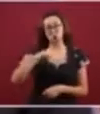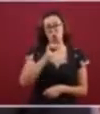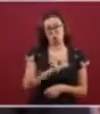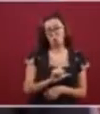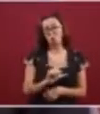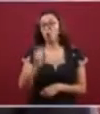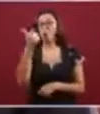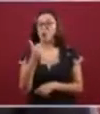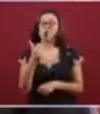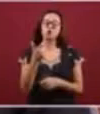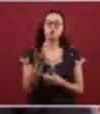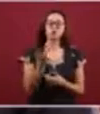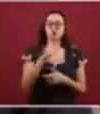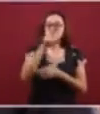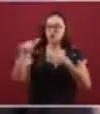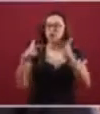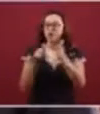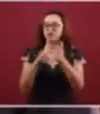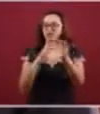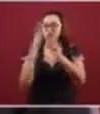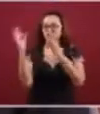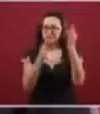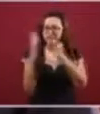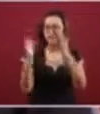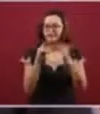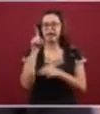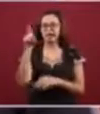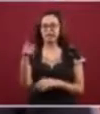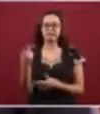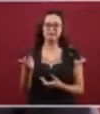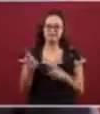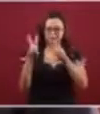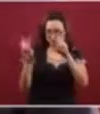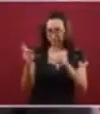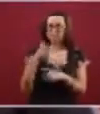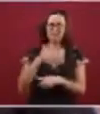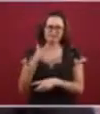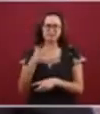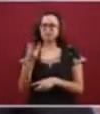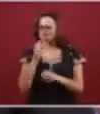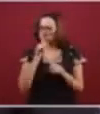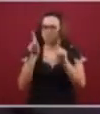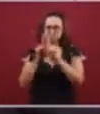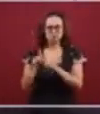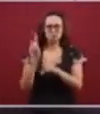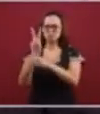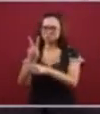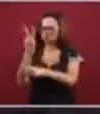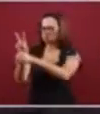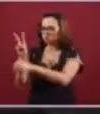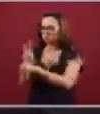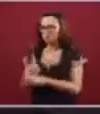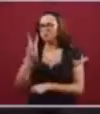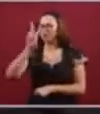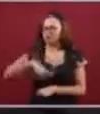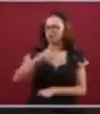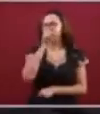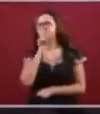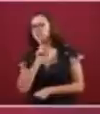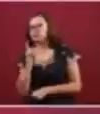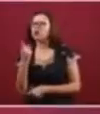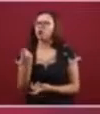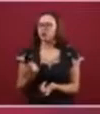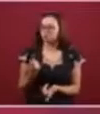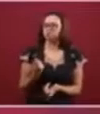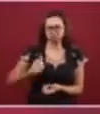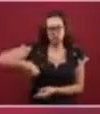del Estado de noticias en otros países y eran los que llevaban el tema de verificado. Creo que es un servicio público que nosotros estamos ofreciendo